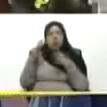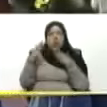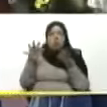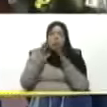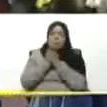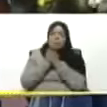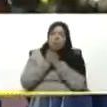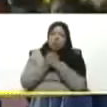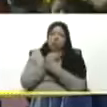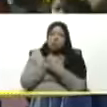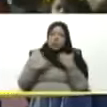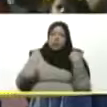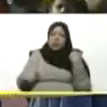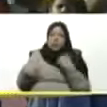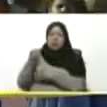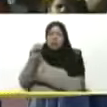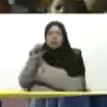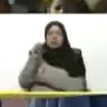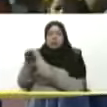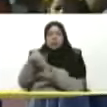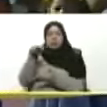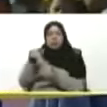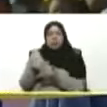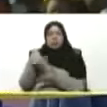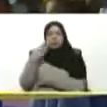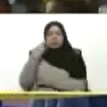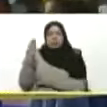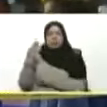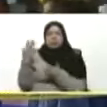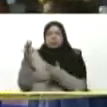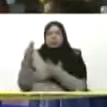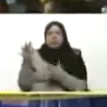Rodríguez, presidente de la Asamblea Nacional.